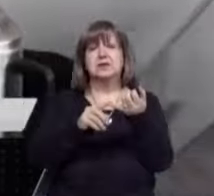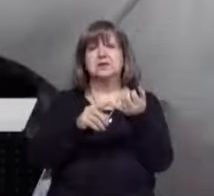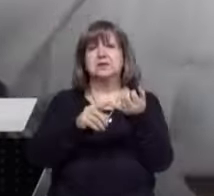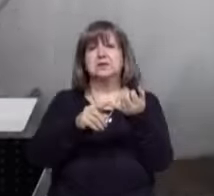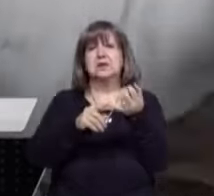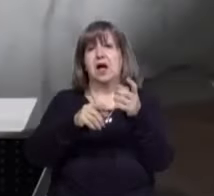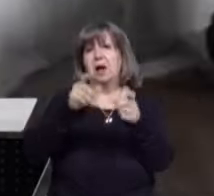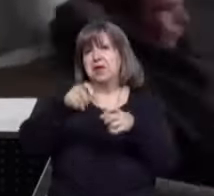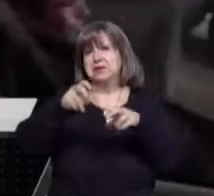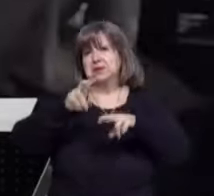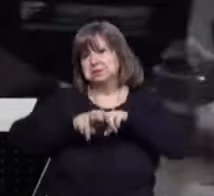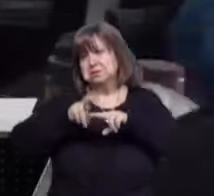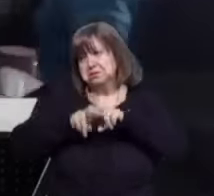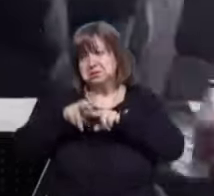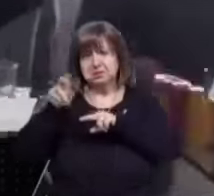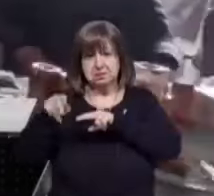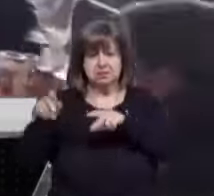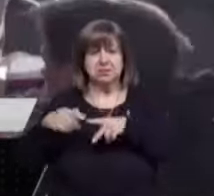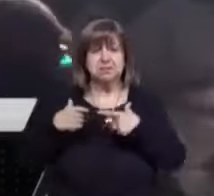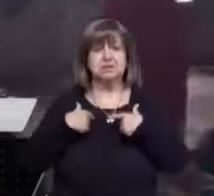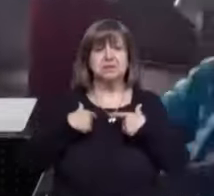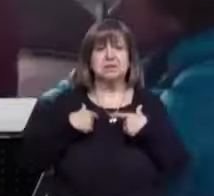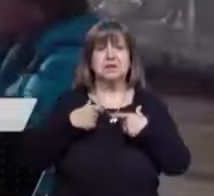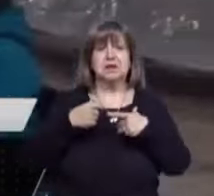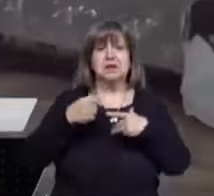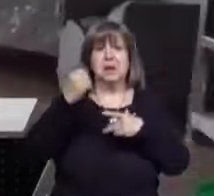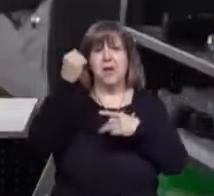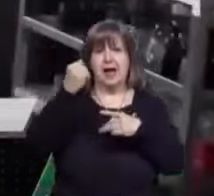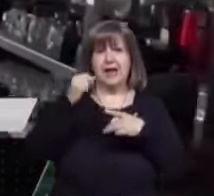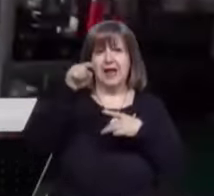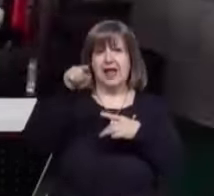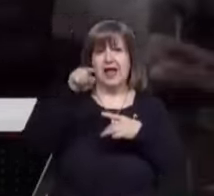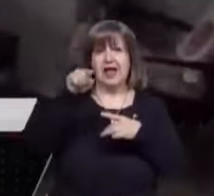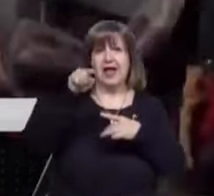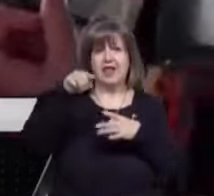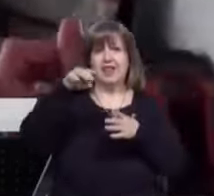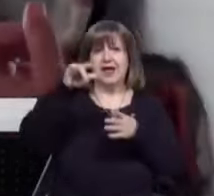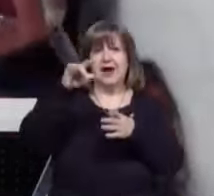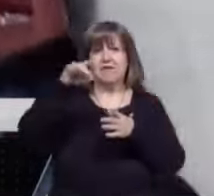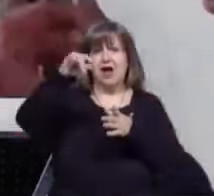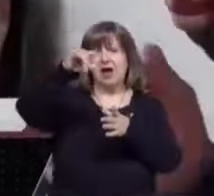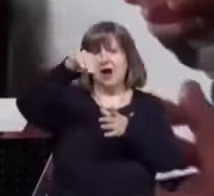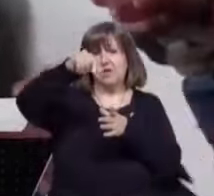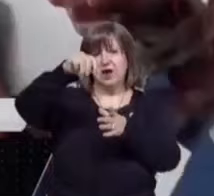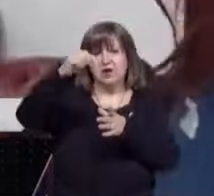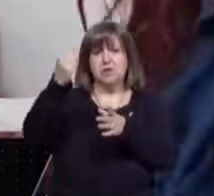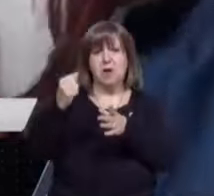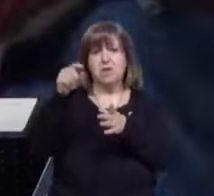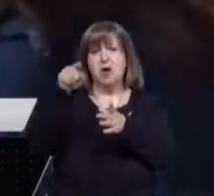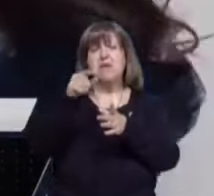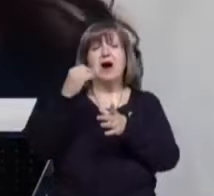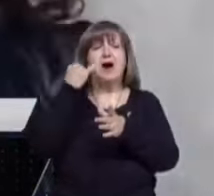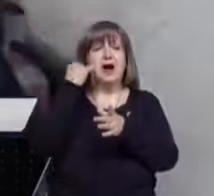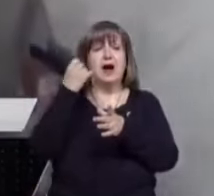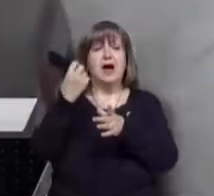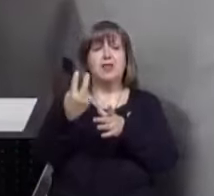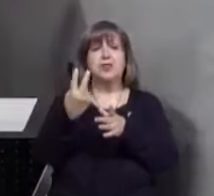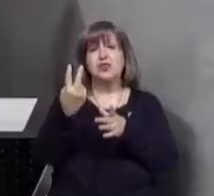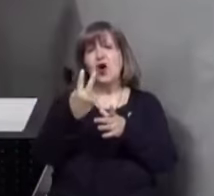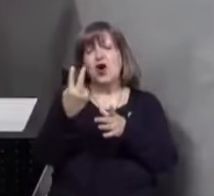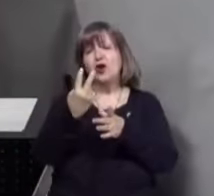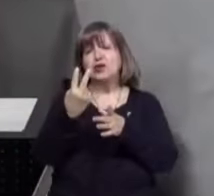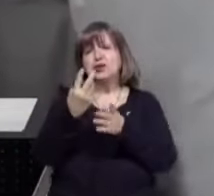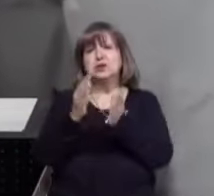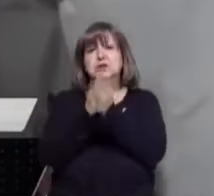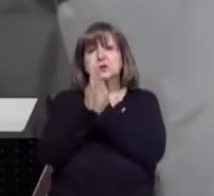Los clientes se sientan acá, comen. Esa es la máquina de café que estábamos comentando. Y hay dos calentadores que tipo 6, 7